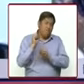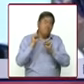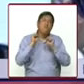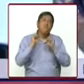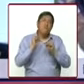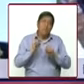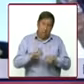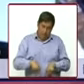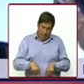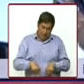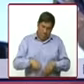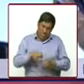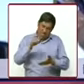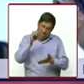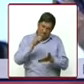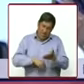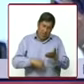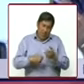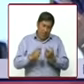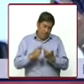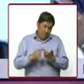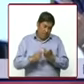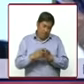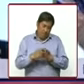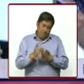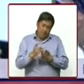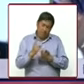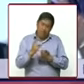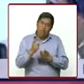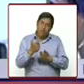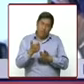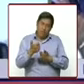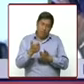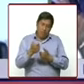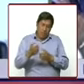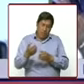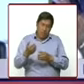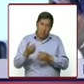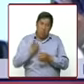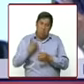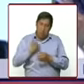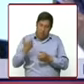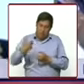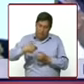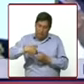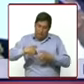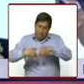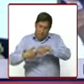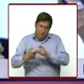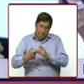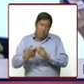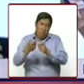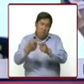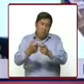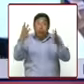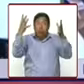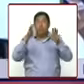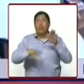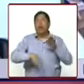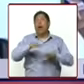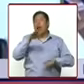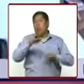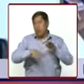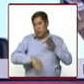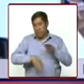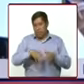podido secuestrar explosivos con preparación artesanal, los cuales, por sus condiciones